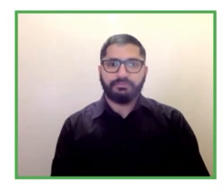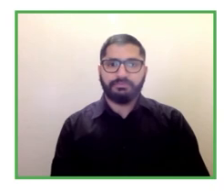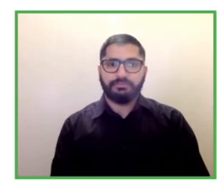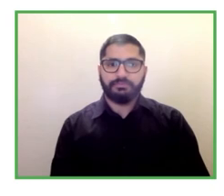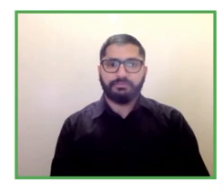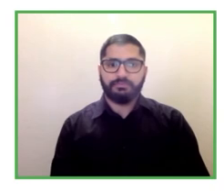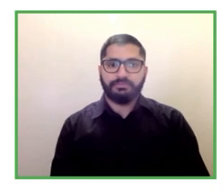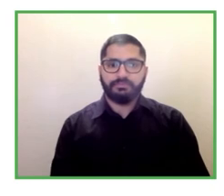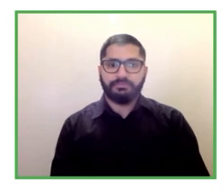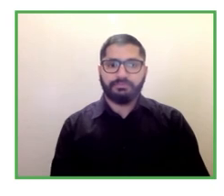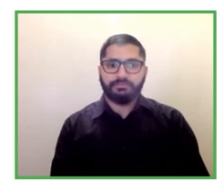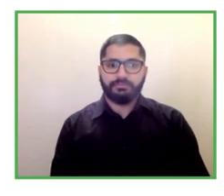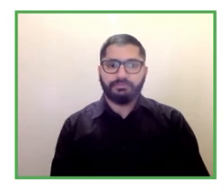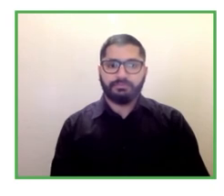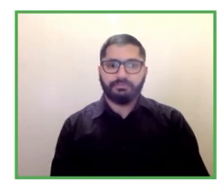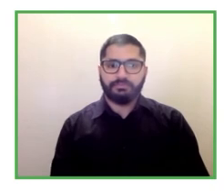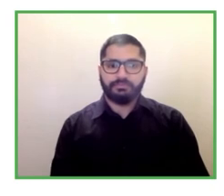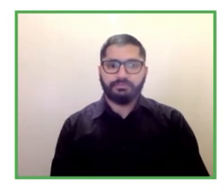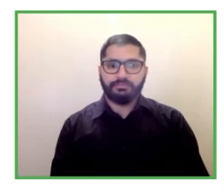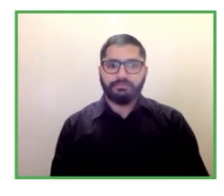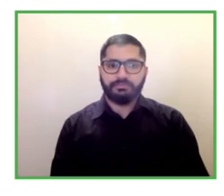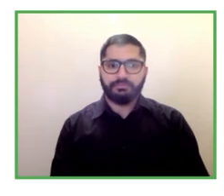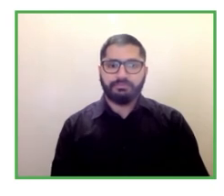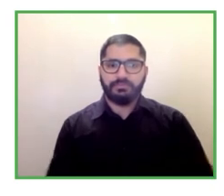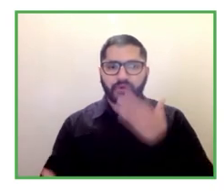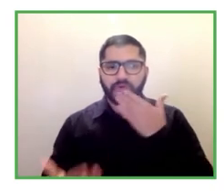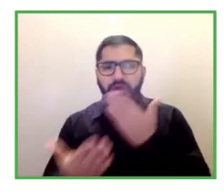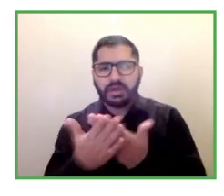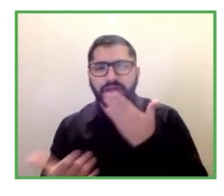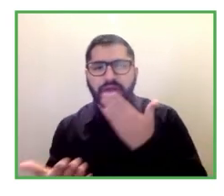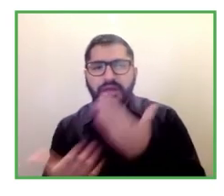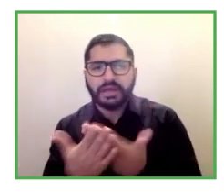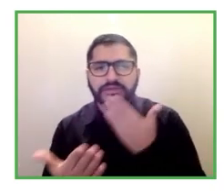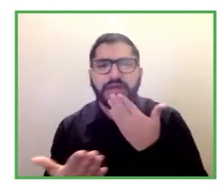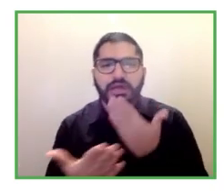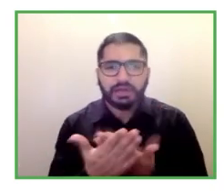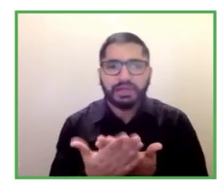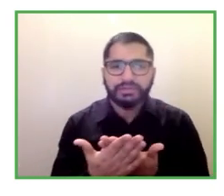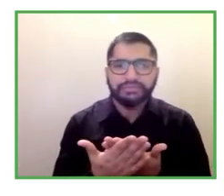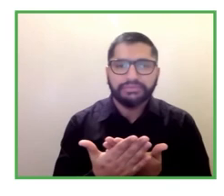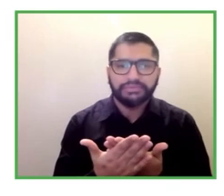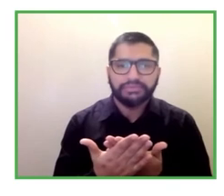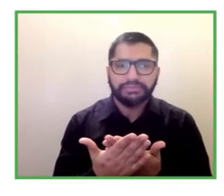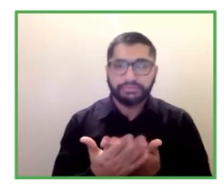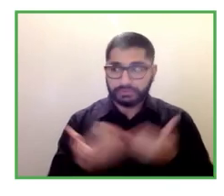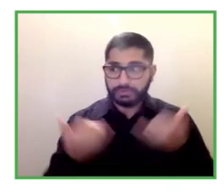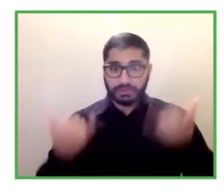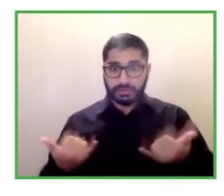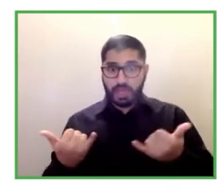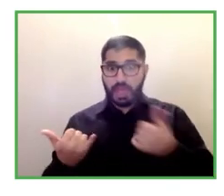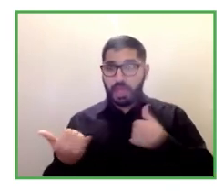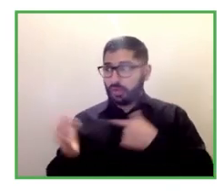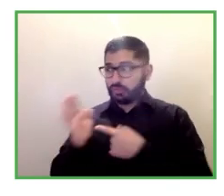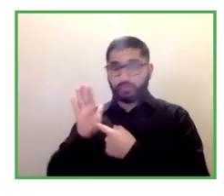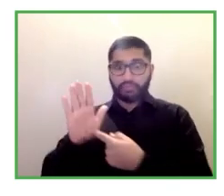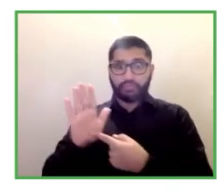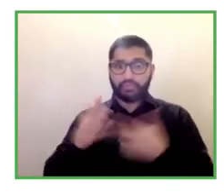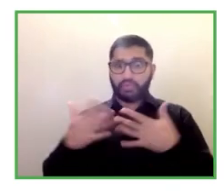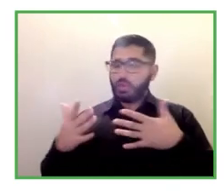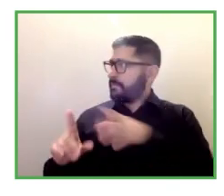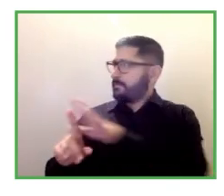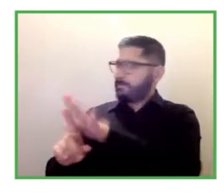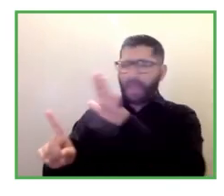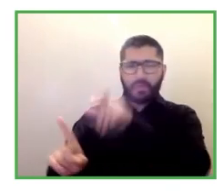Thank you so much. And this was really... Muchas gracias. Esto fue realmente buena información para